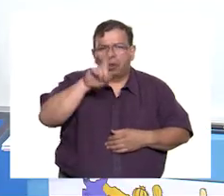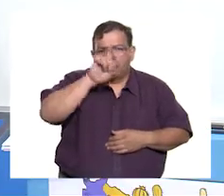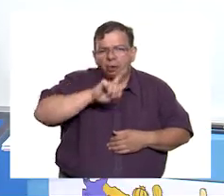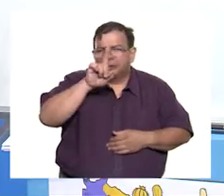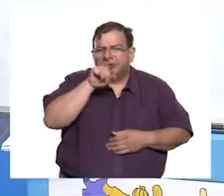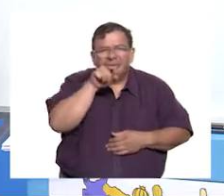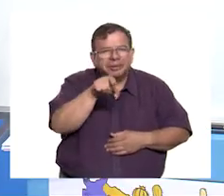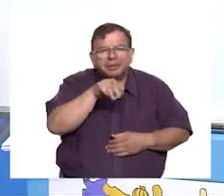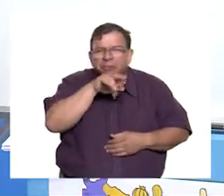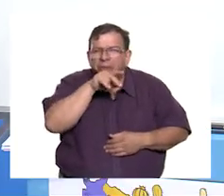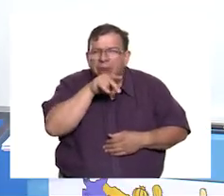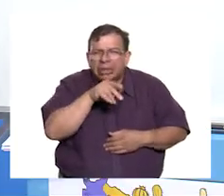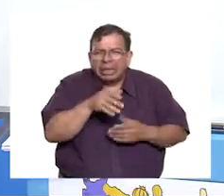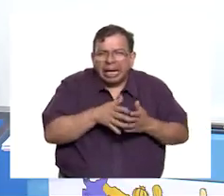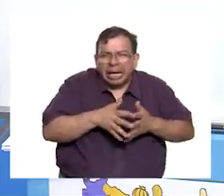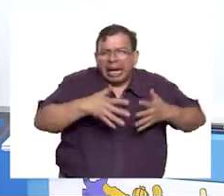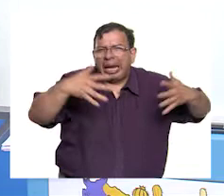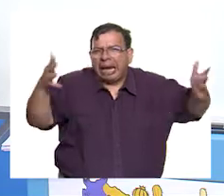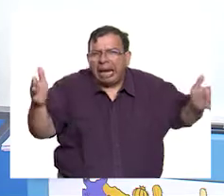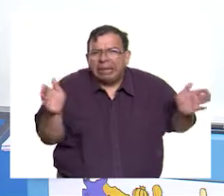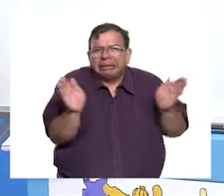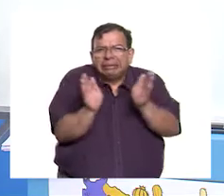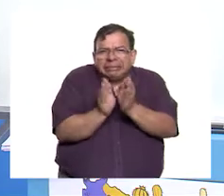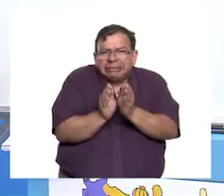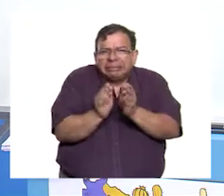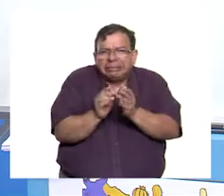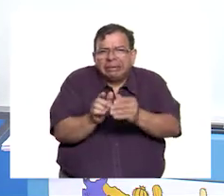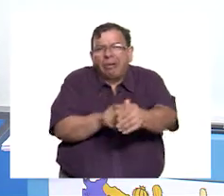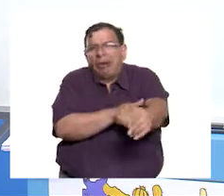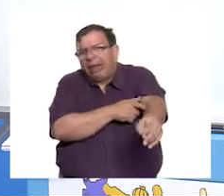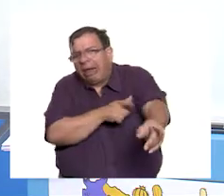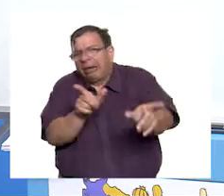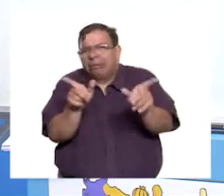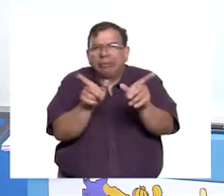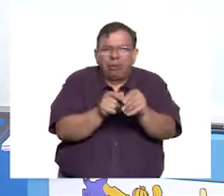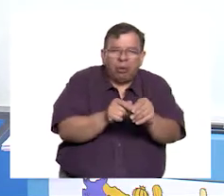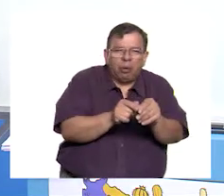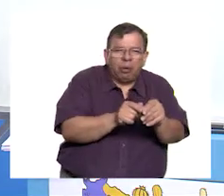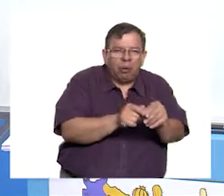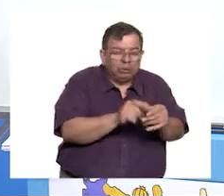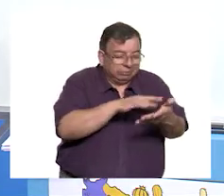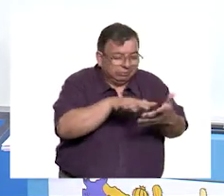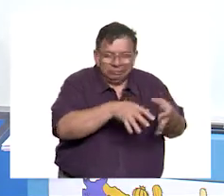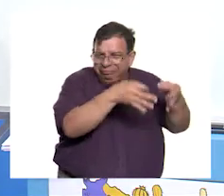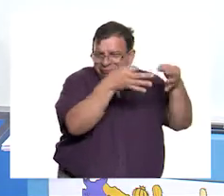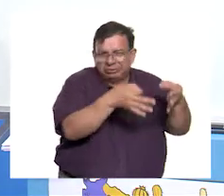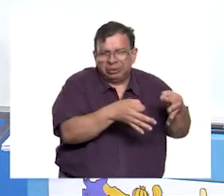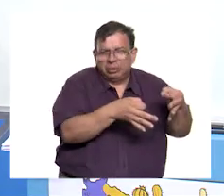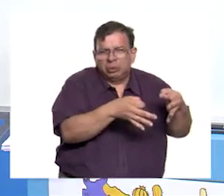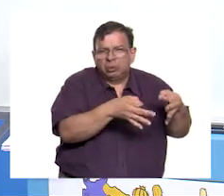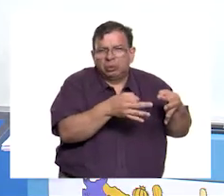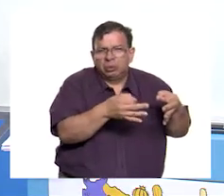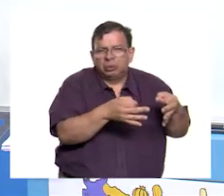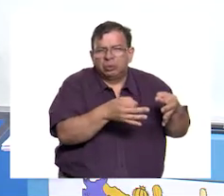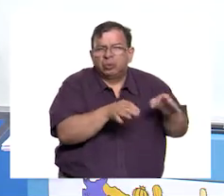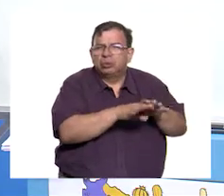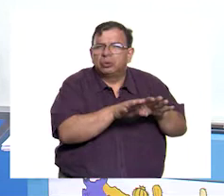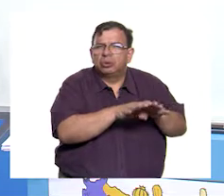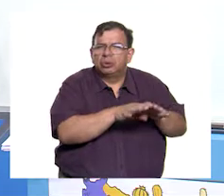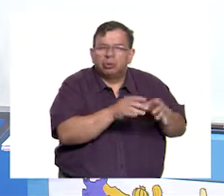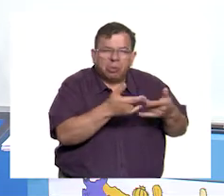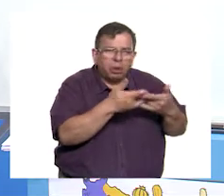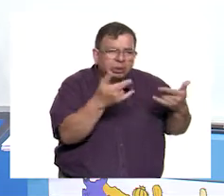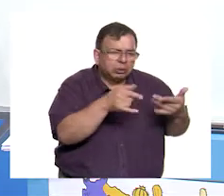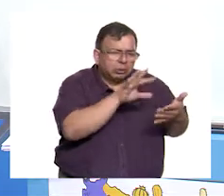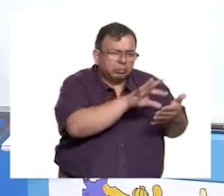se preocupen sobre la extensión del texto o de los textos originales. Pueden seleccionar los elementos de las